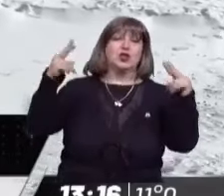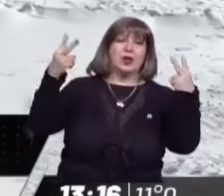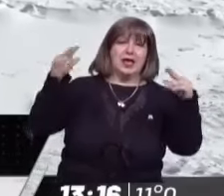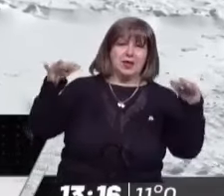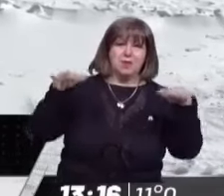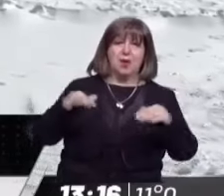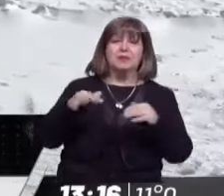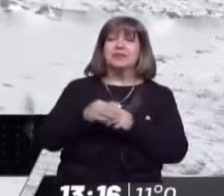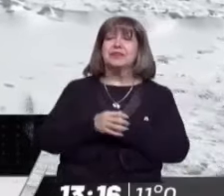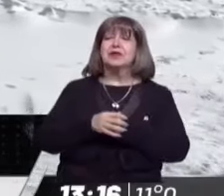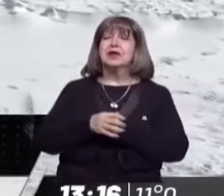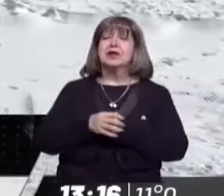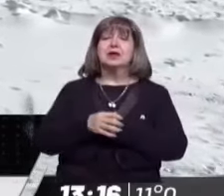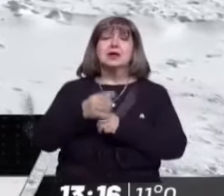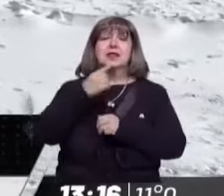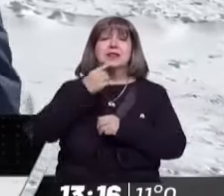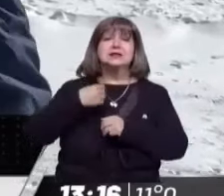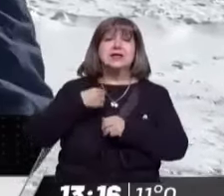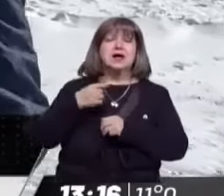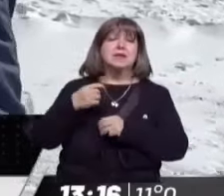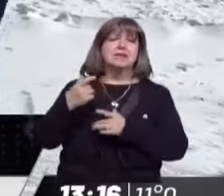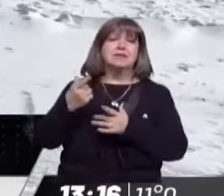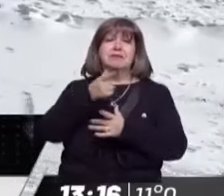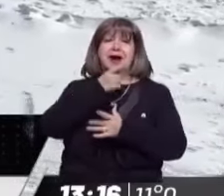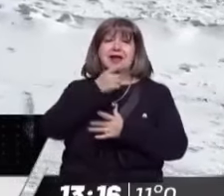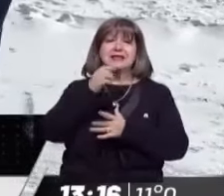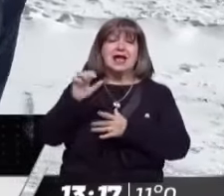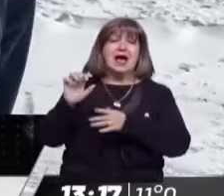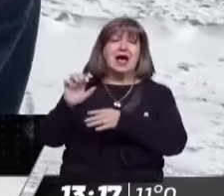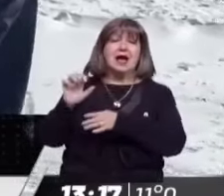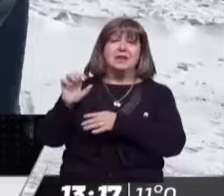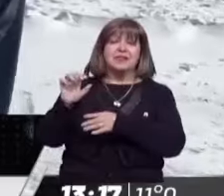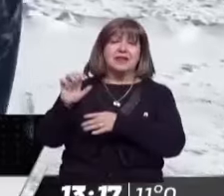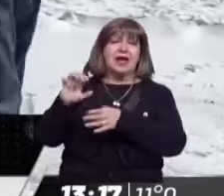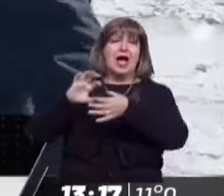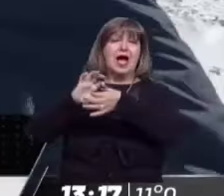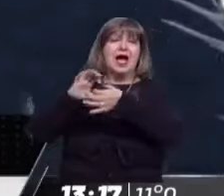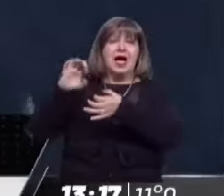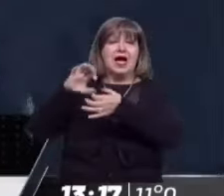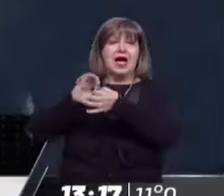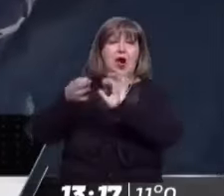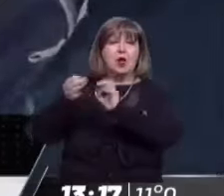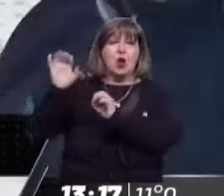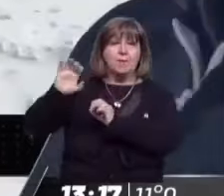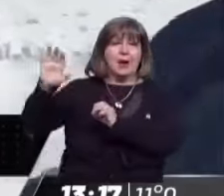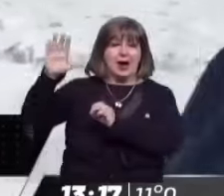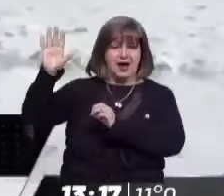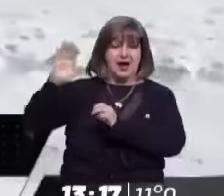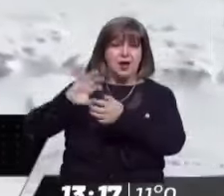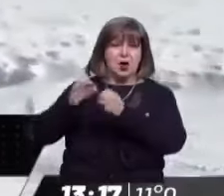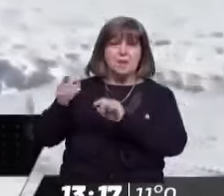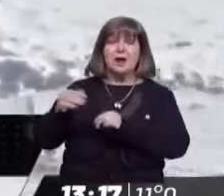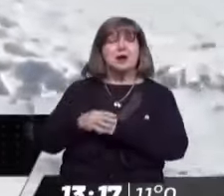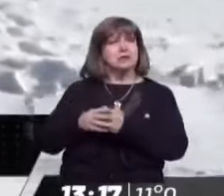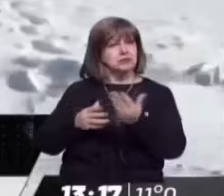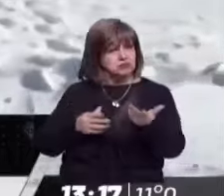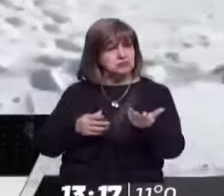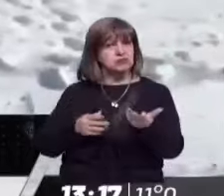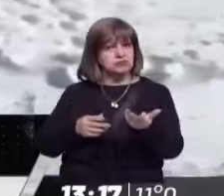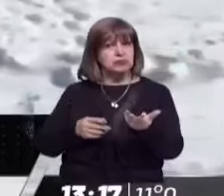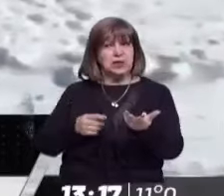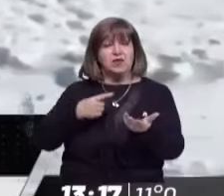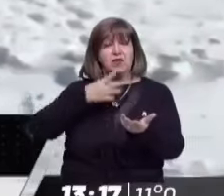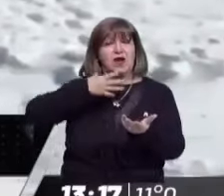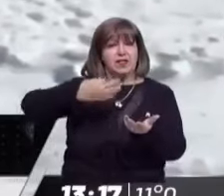Julián, Los europeos conocen más mi refugio que los mendocinos. Sí, sí. Pasa eso, ¿no? Sí, muchísimo. Nosotros recibimos